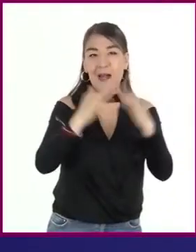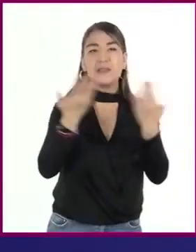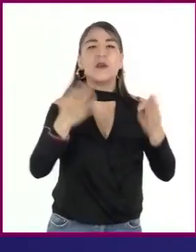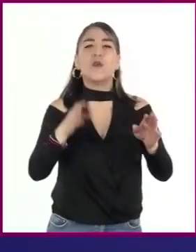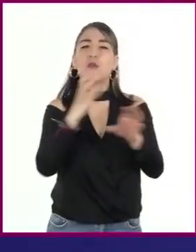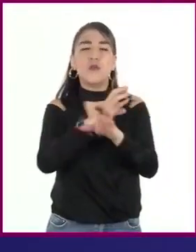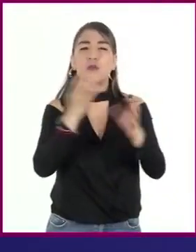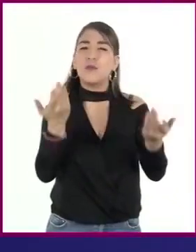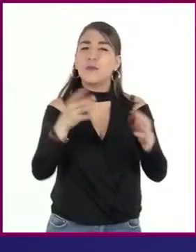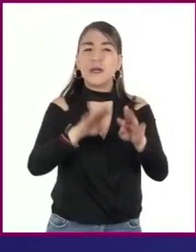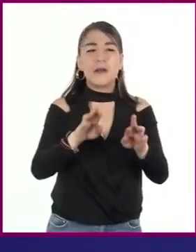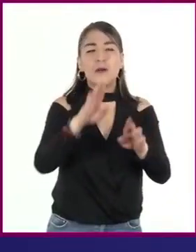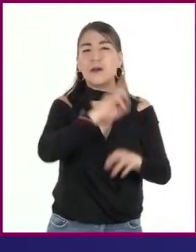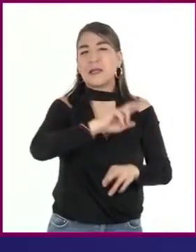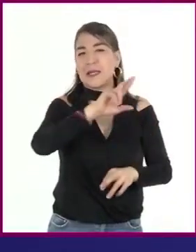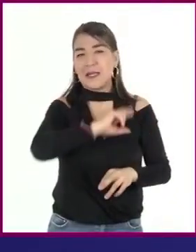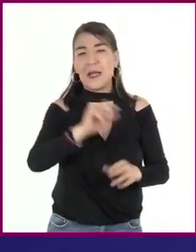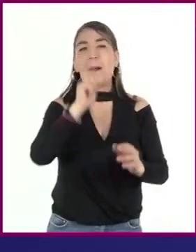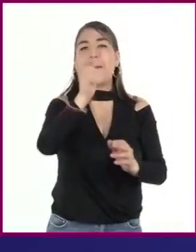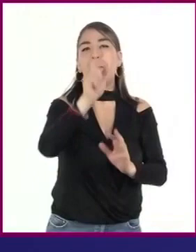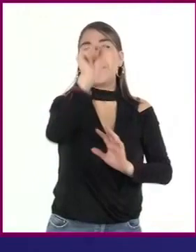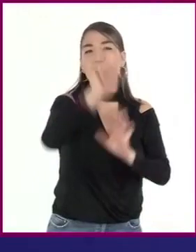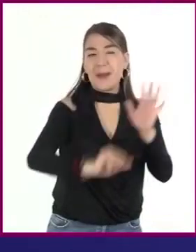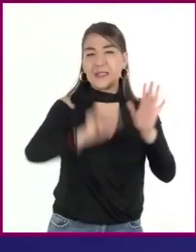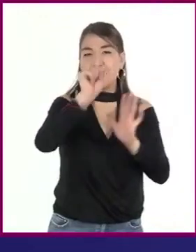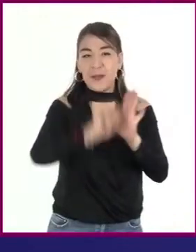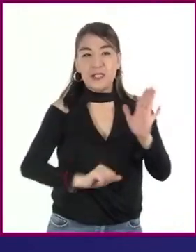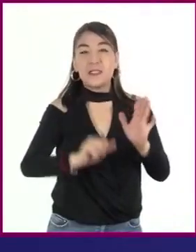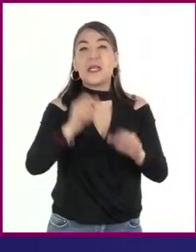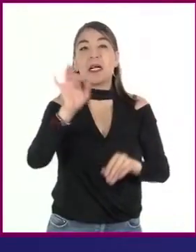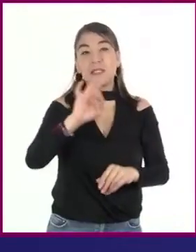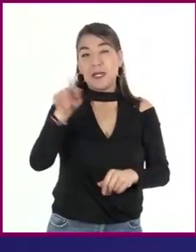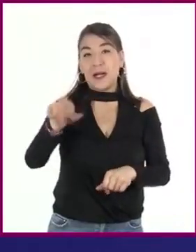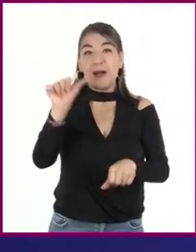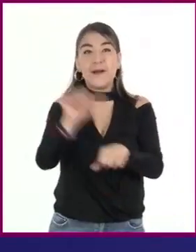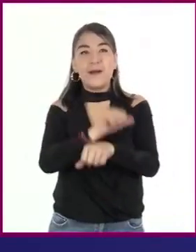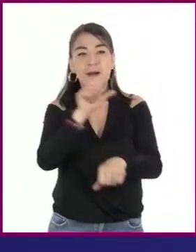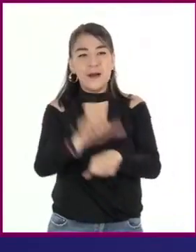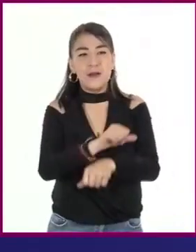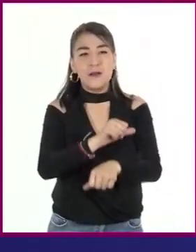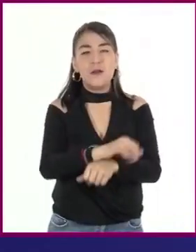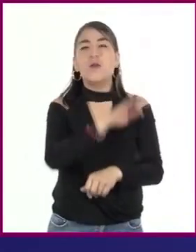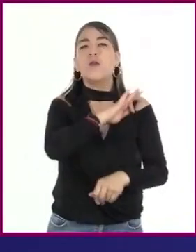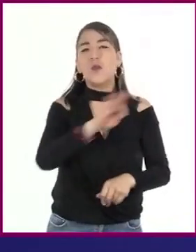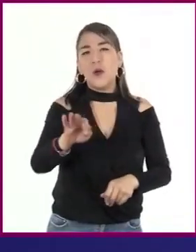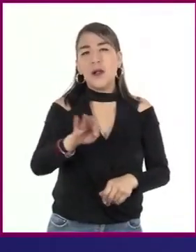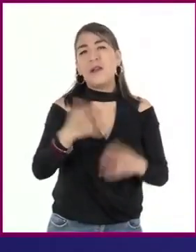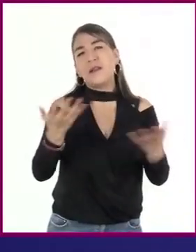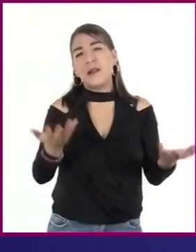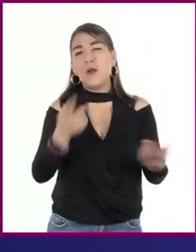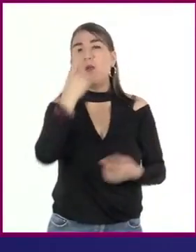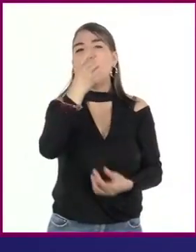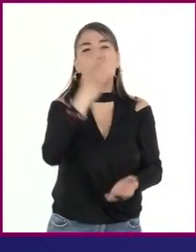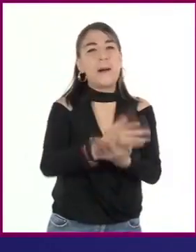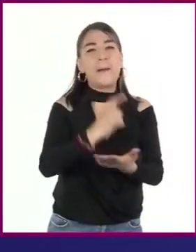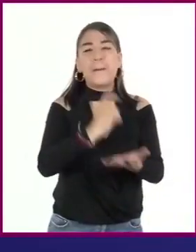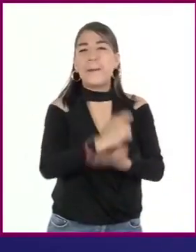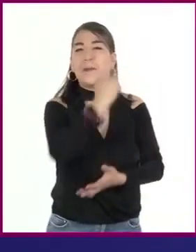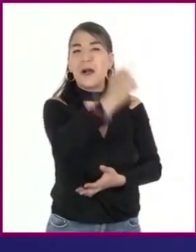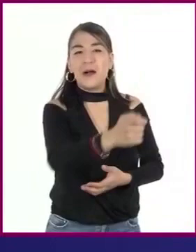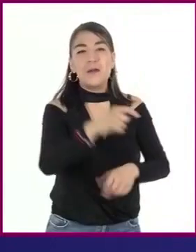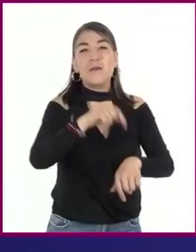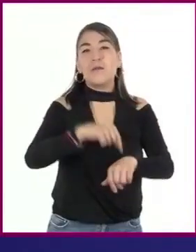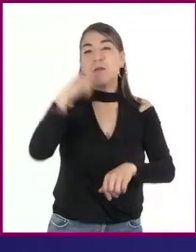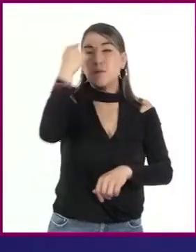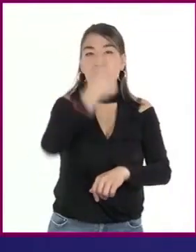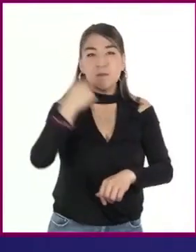inmueble, suele ser mensual, pero si se trata de un automóvil, por ejemplo, puede ser un solo pago de acuerdo con las horas